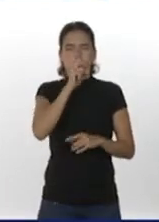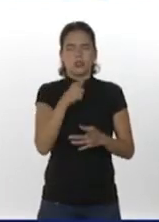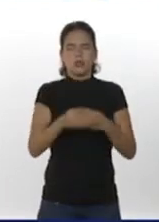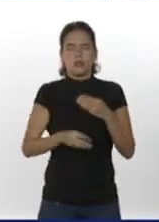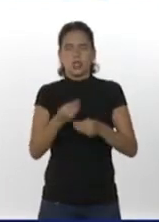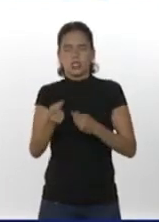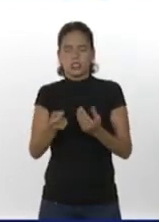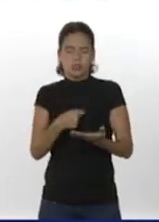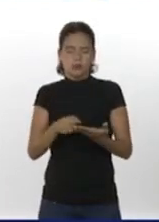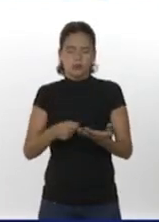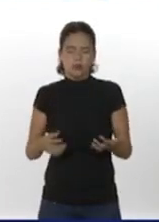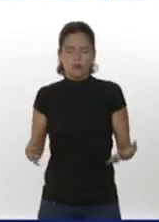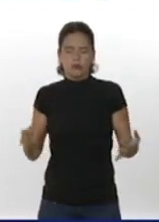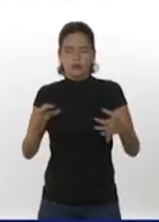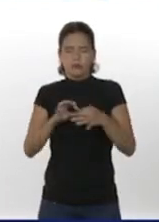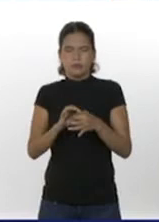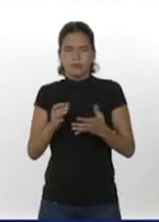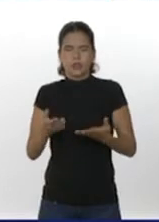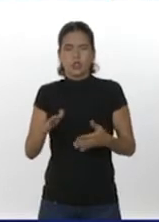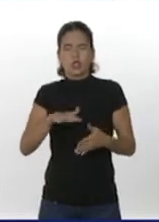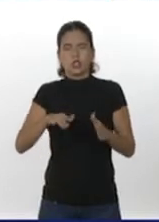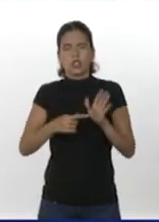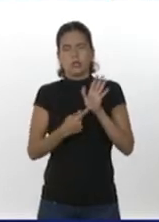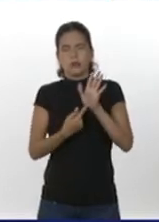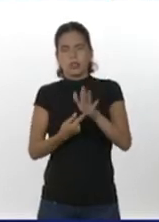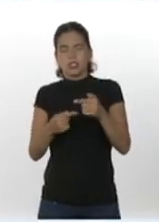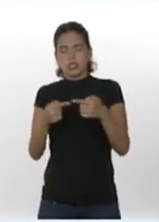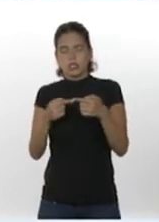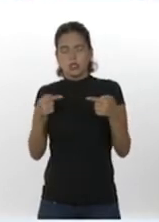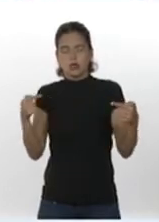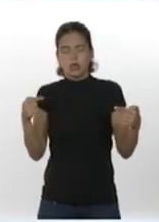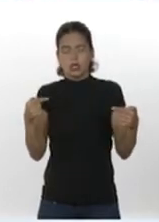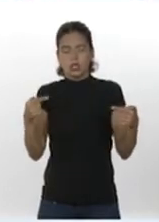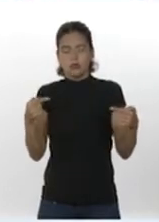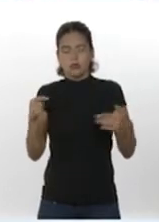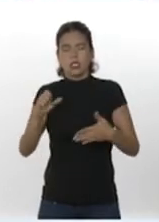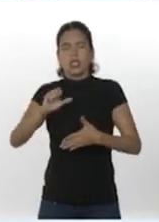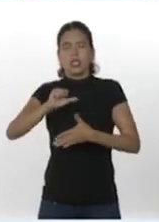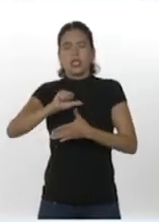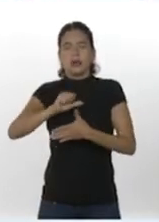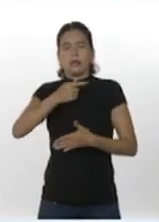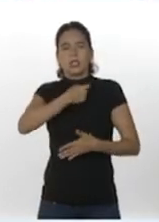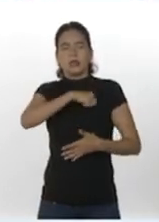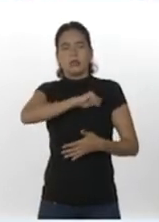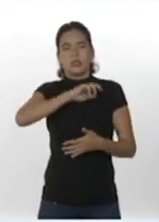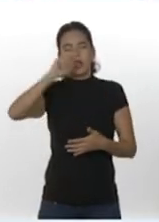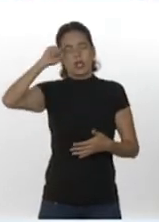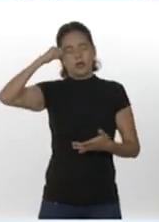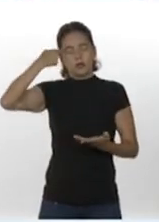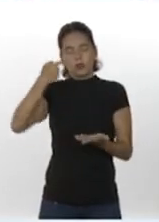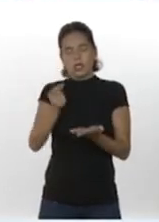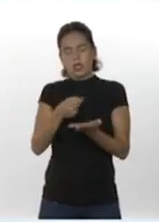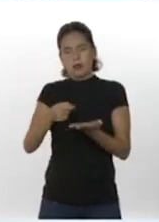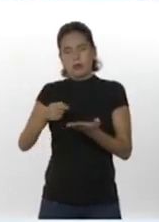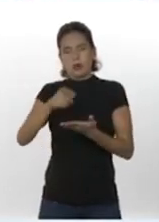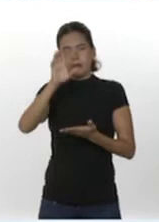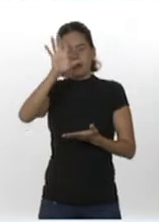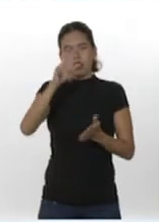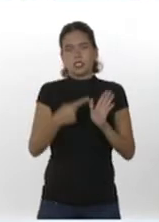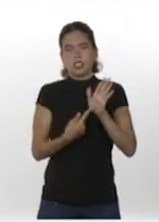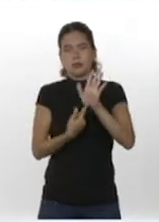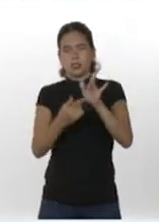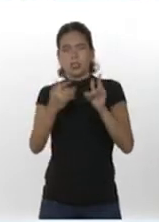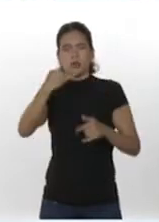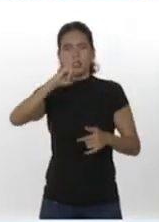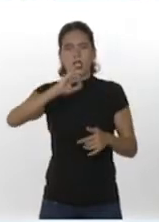un mapa mixto donde representen los límites de la América Española. Recuerden el mapa que se les presentó y